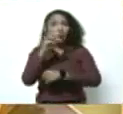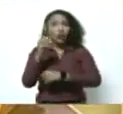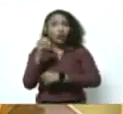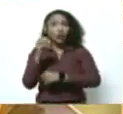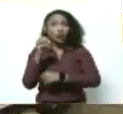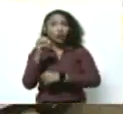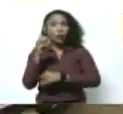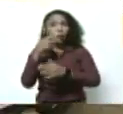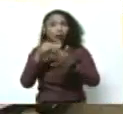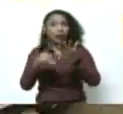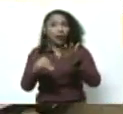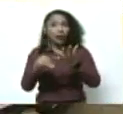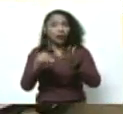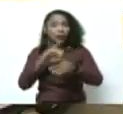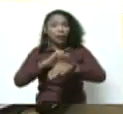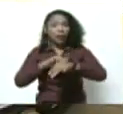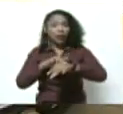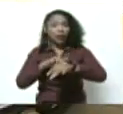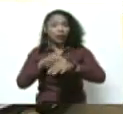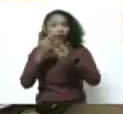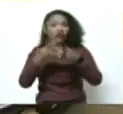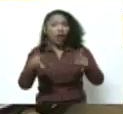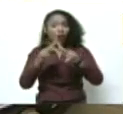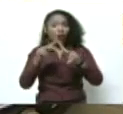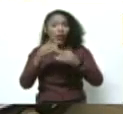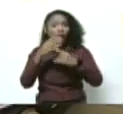médico, quirúrgico, valorados en